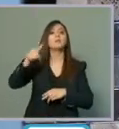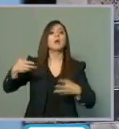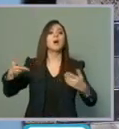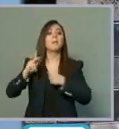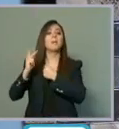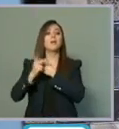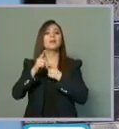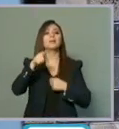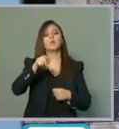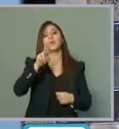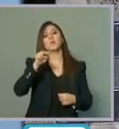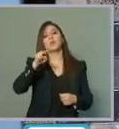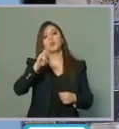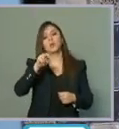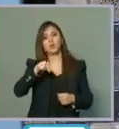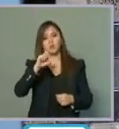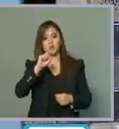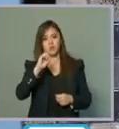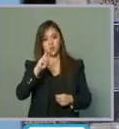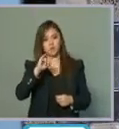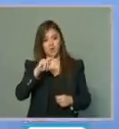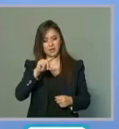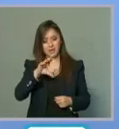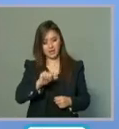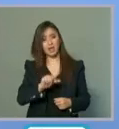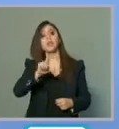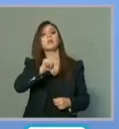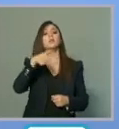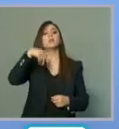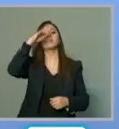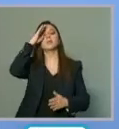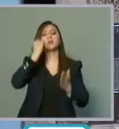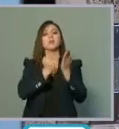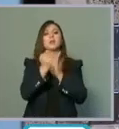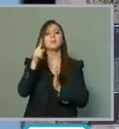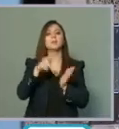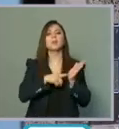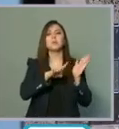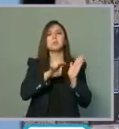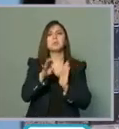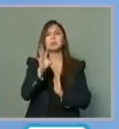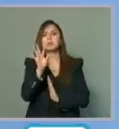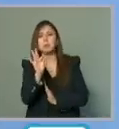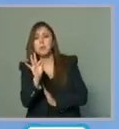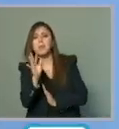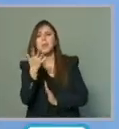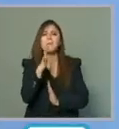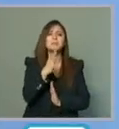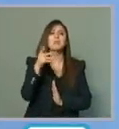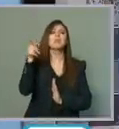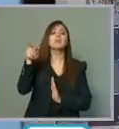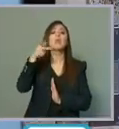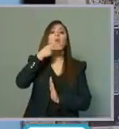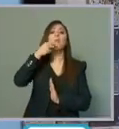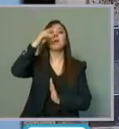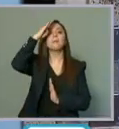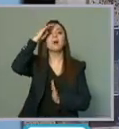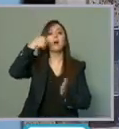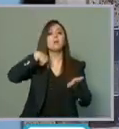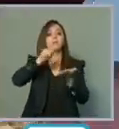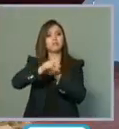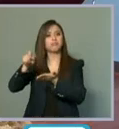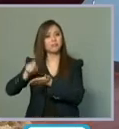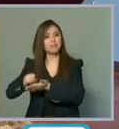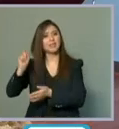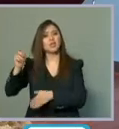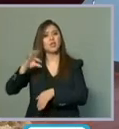él se dedica a escribir. Es hasta 1940, aunque había escrito algunas cosas de esta novela de Doctor Zhivago, que es